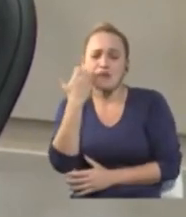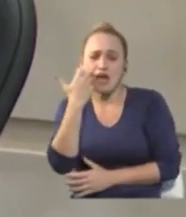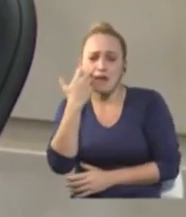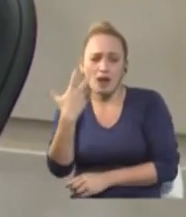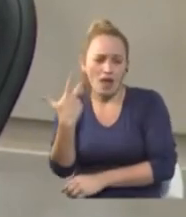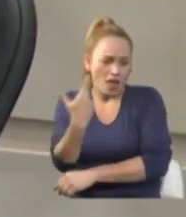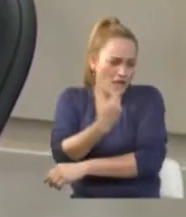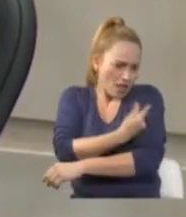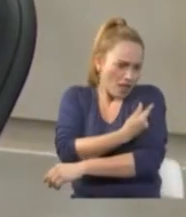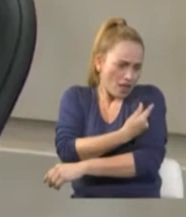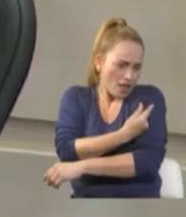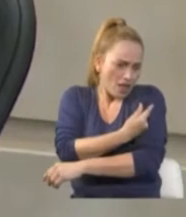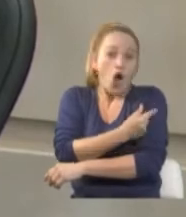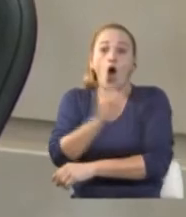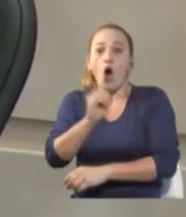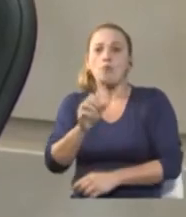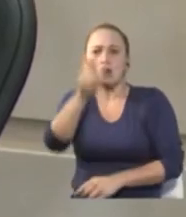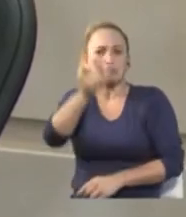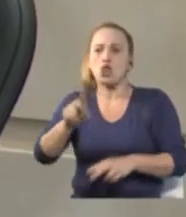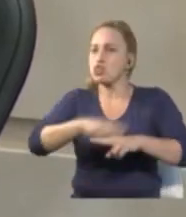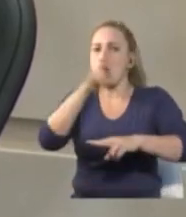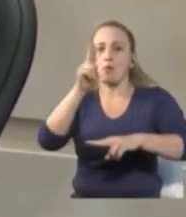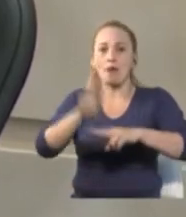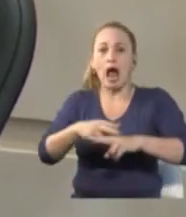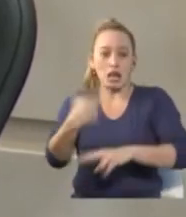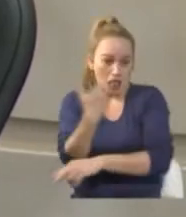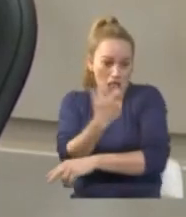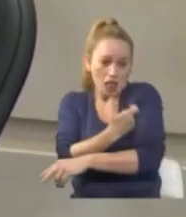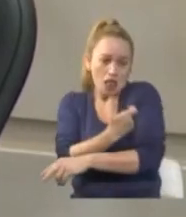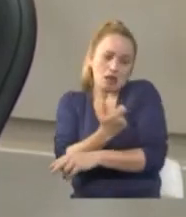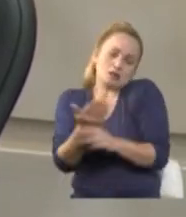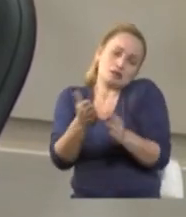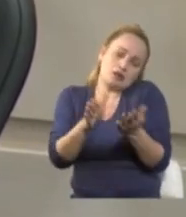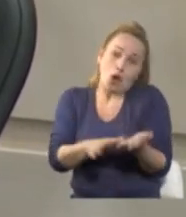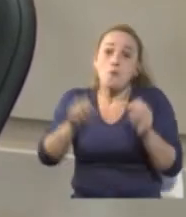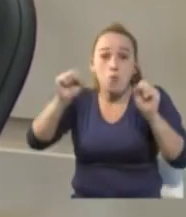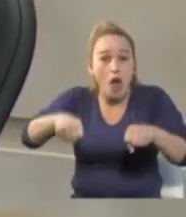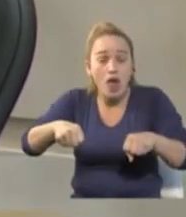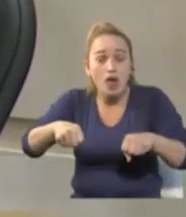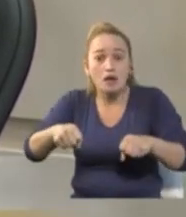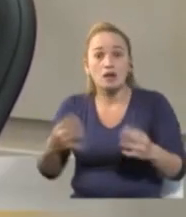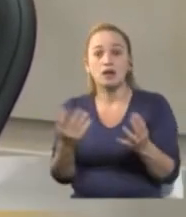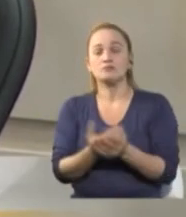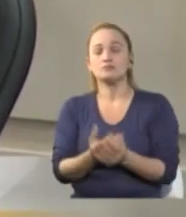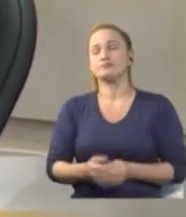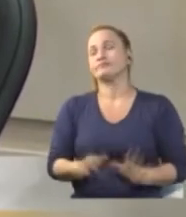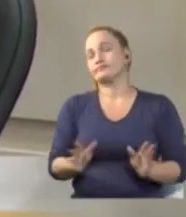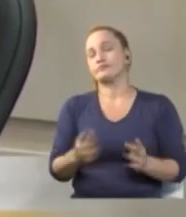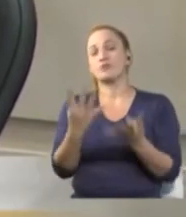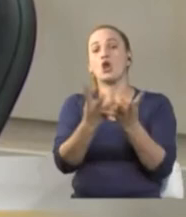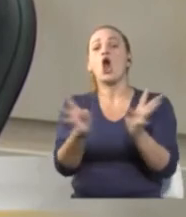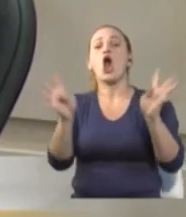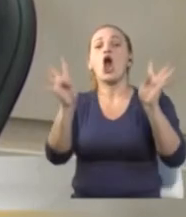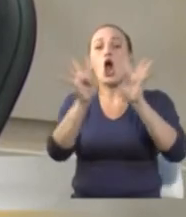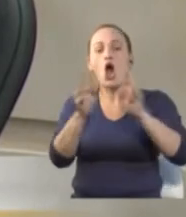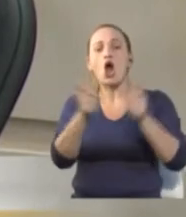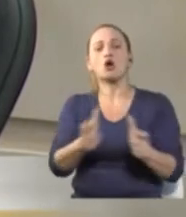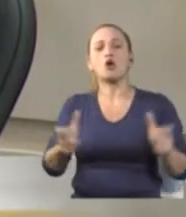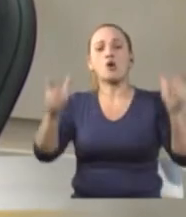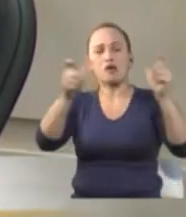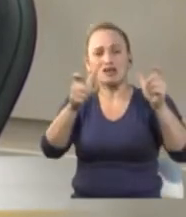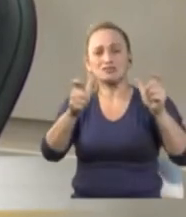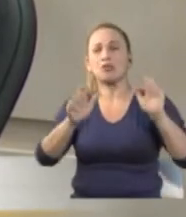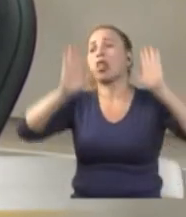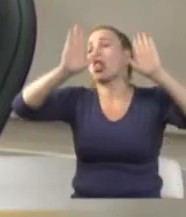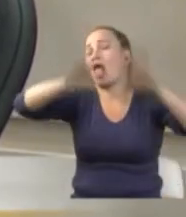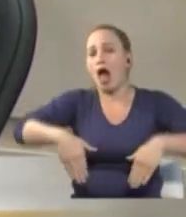enfermedades terminales o enfermedades graves. Y no estamos aquí en el Congreso para pasar de agache. Estamos aquí para hablar las